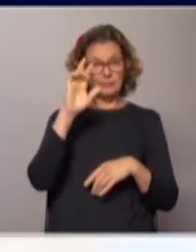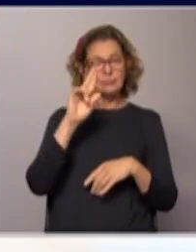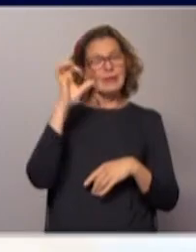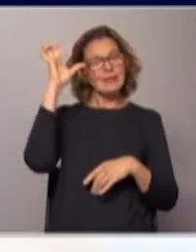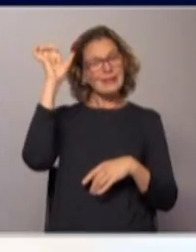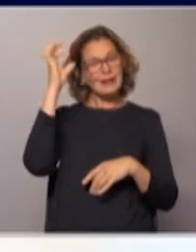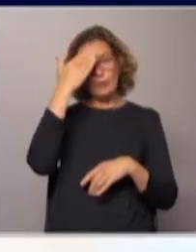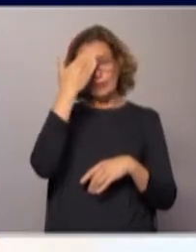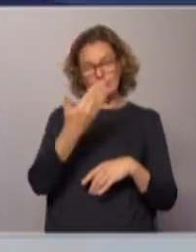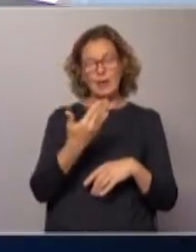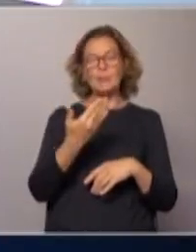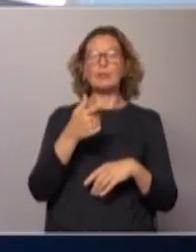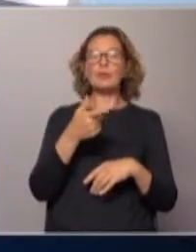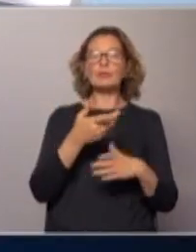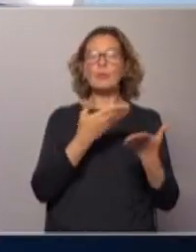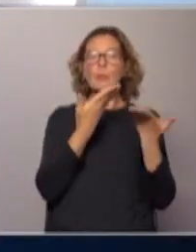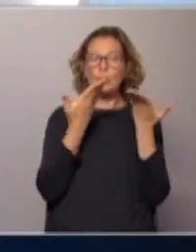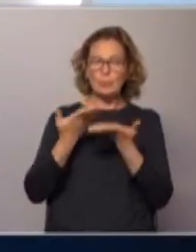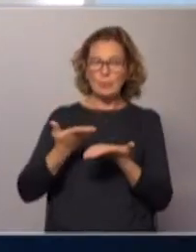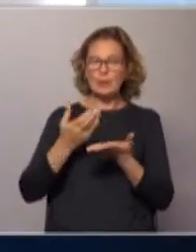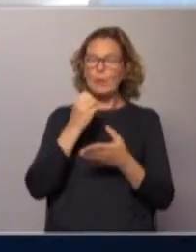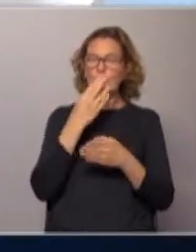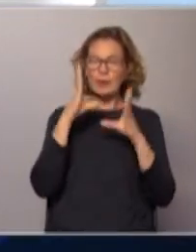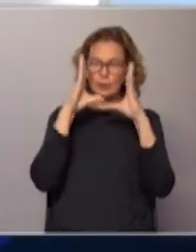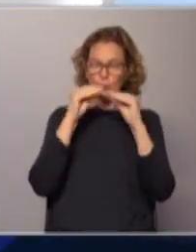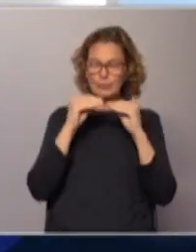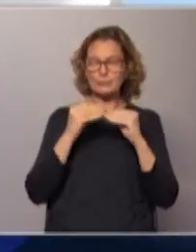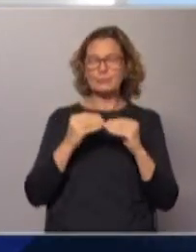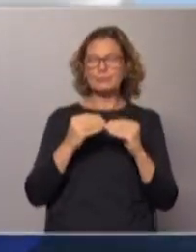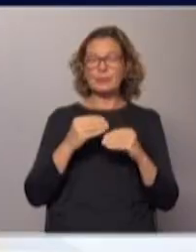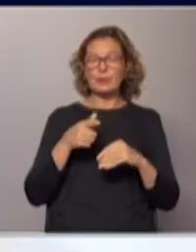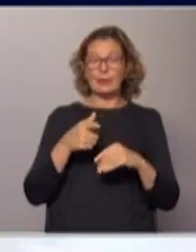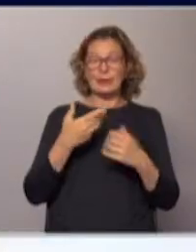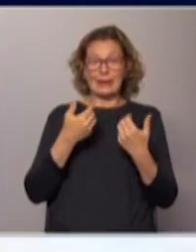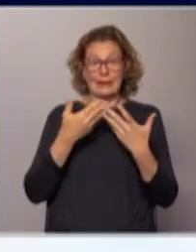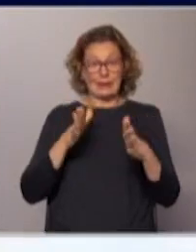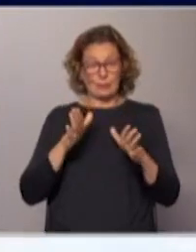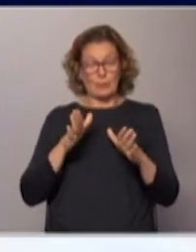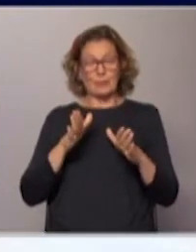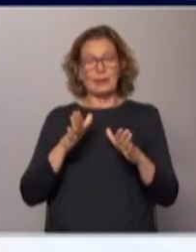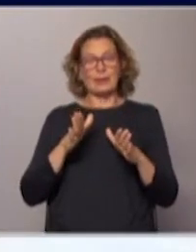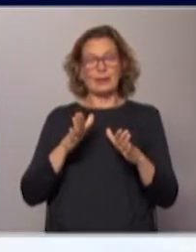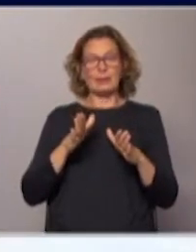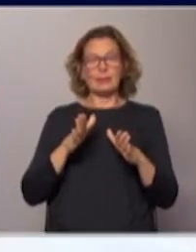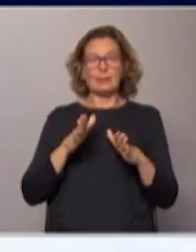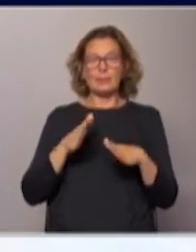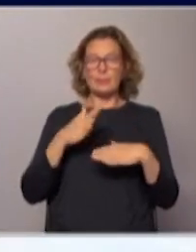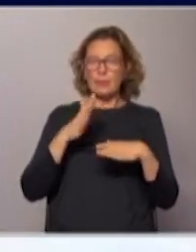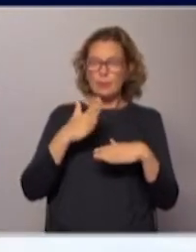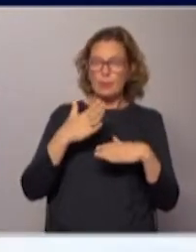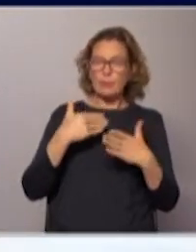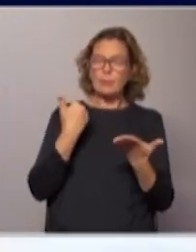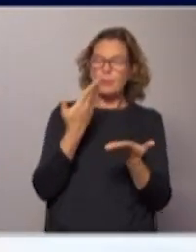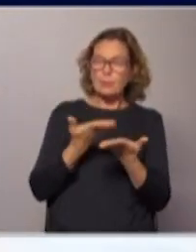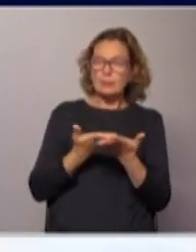partido socialista buenas noches genial que tal como éstas buscan ustedes con ganas para arrancar de aproximarnos a la